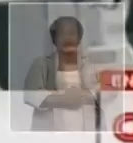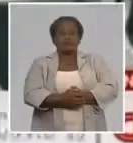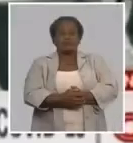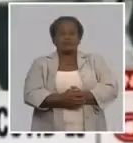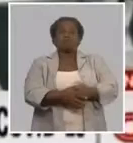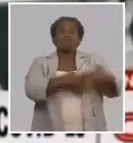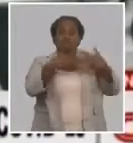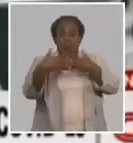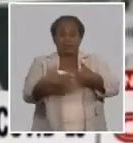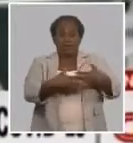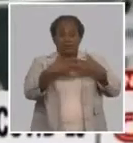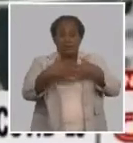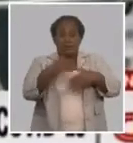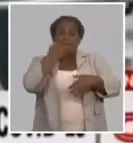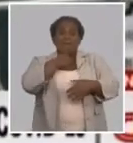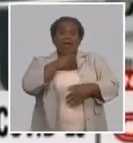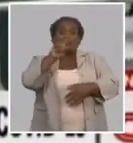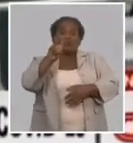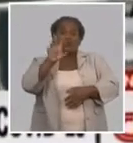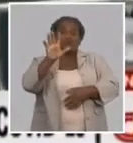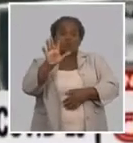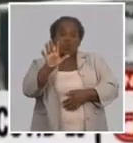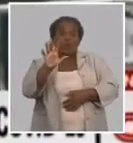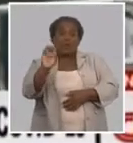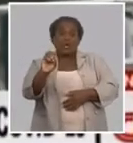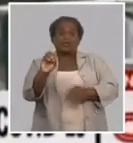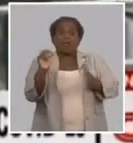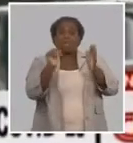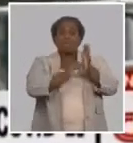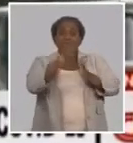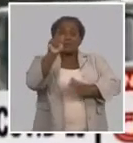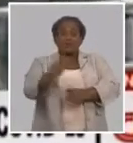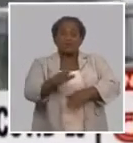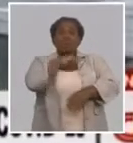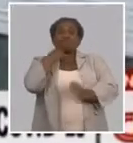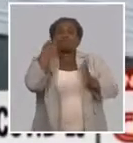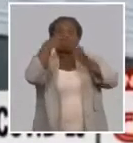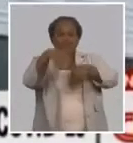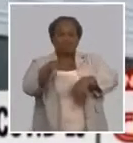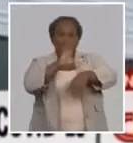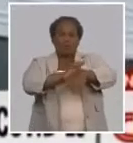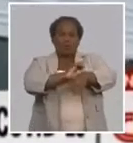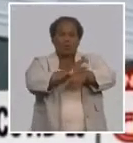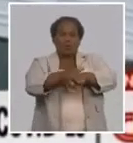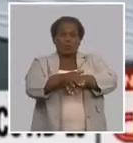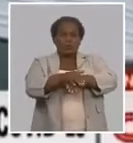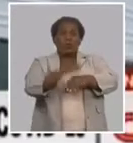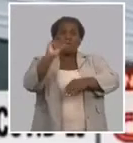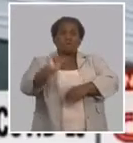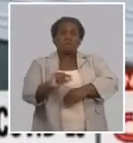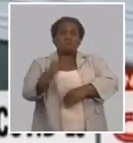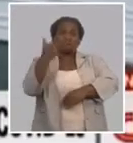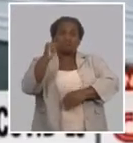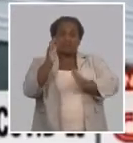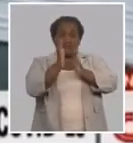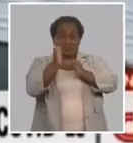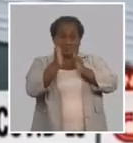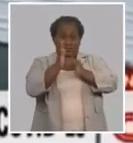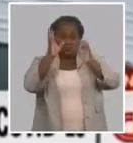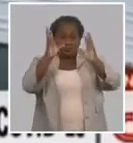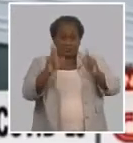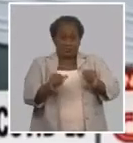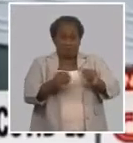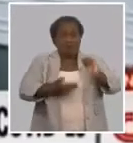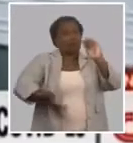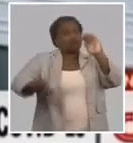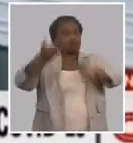eeuu más de 250.000 personas han muerto por kobe que si 9 en menos de 10 meses esta cifra supera a las